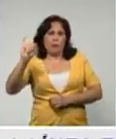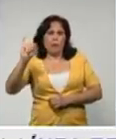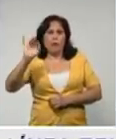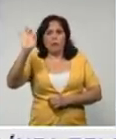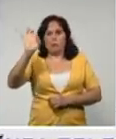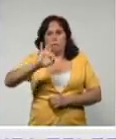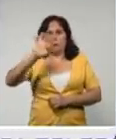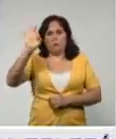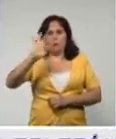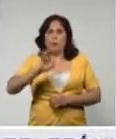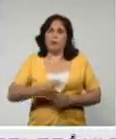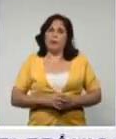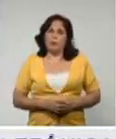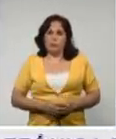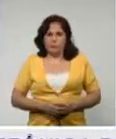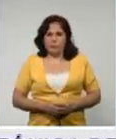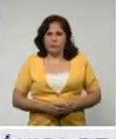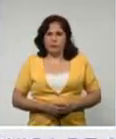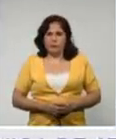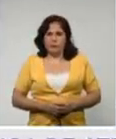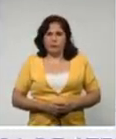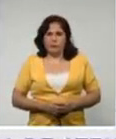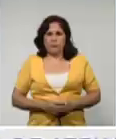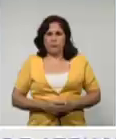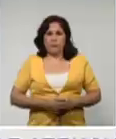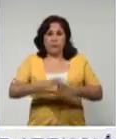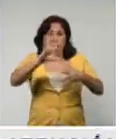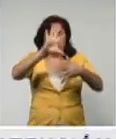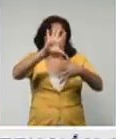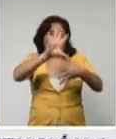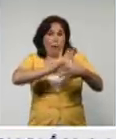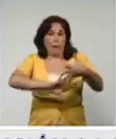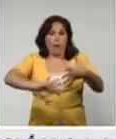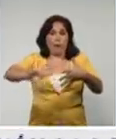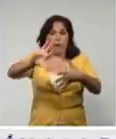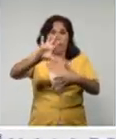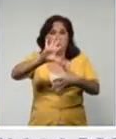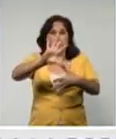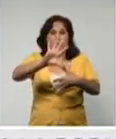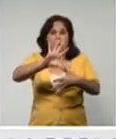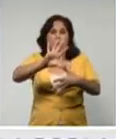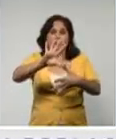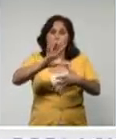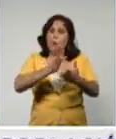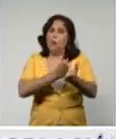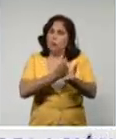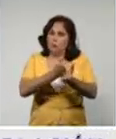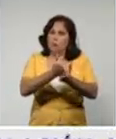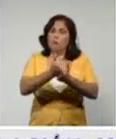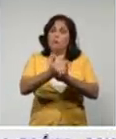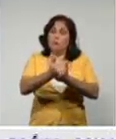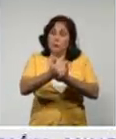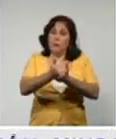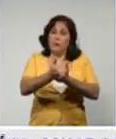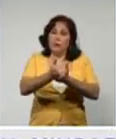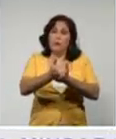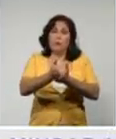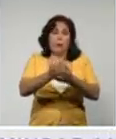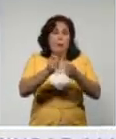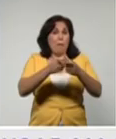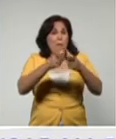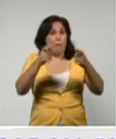3,46%. La región de las Américas sigue aportando el mayor